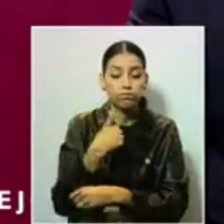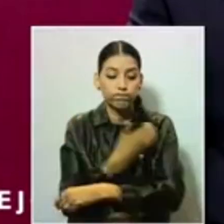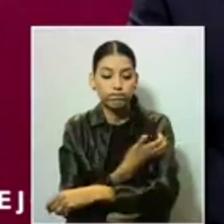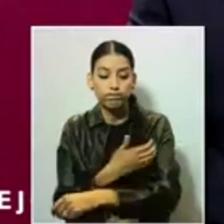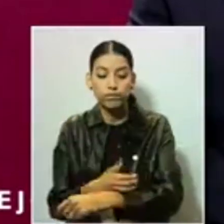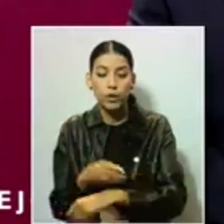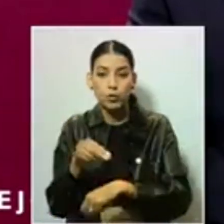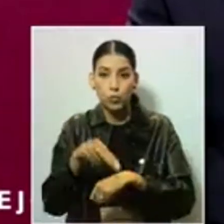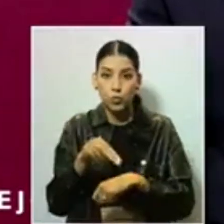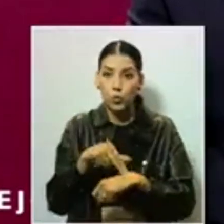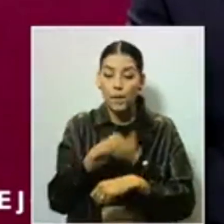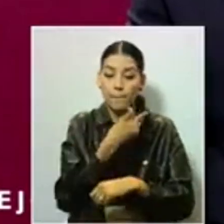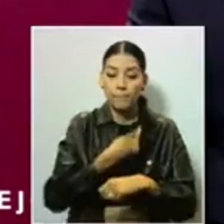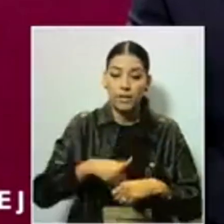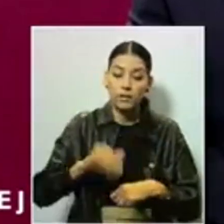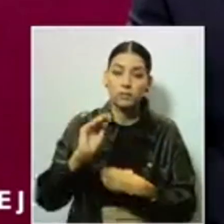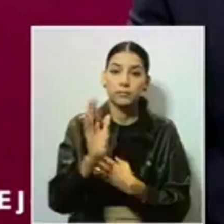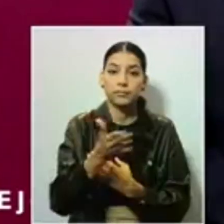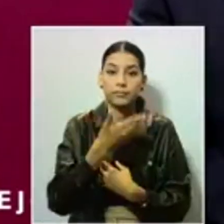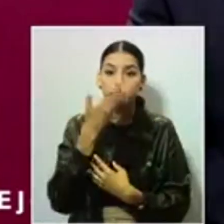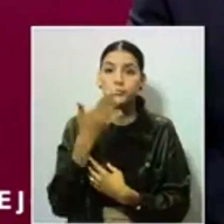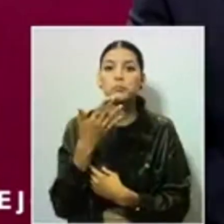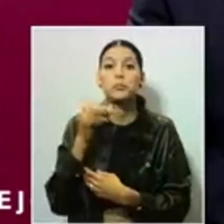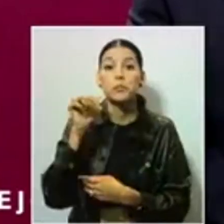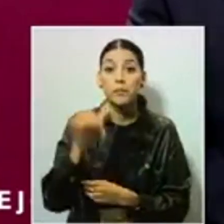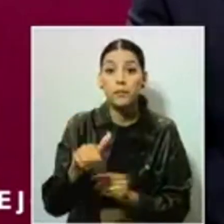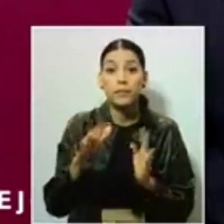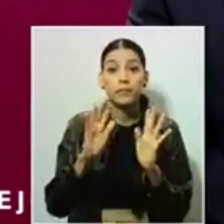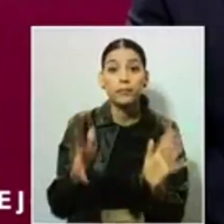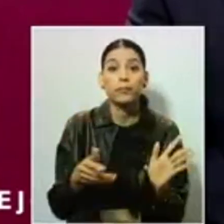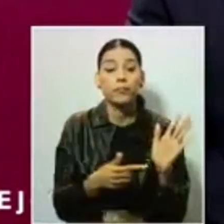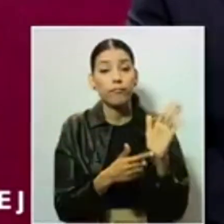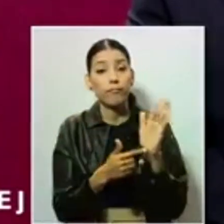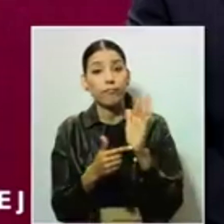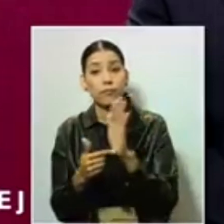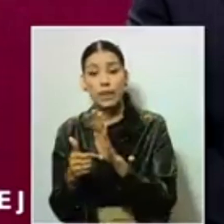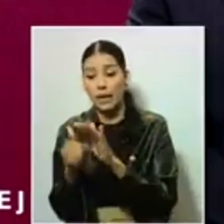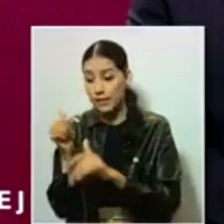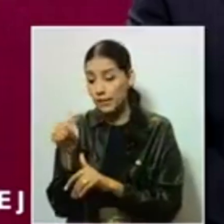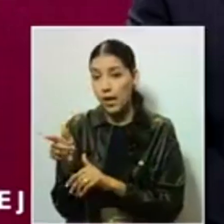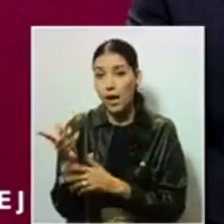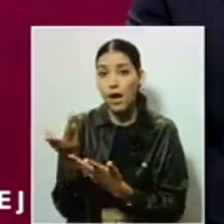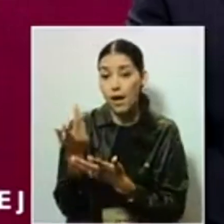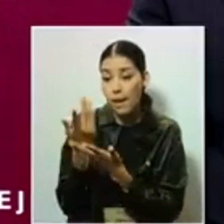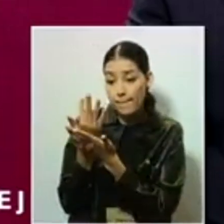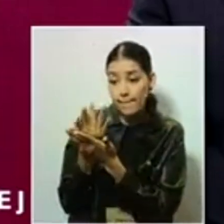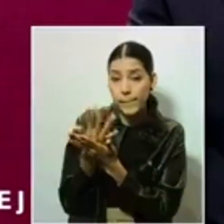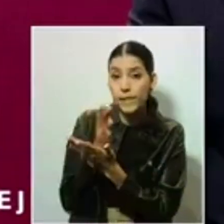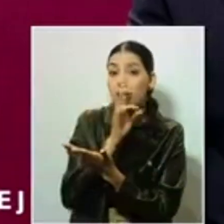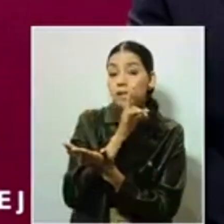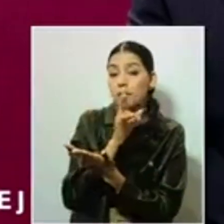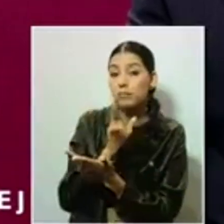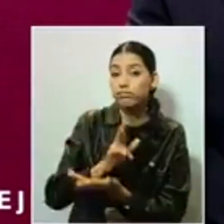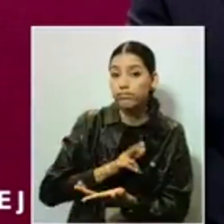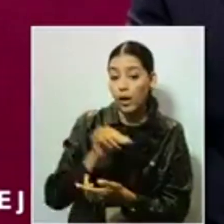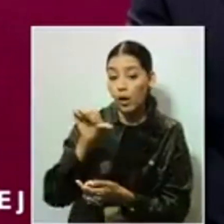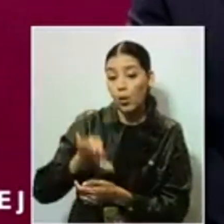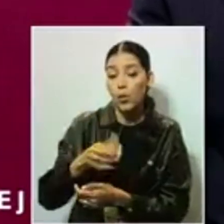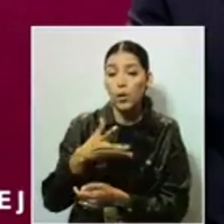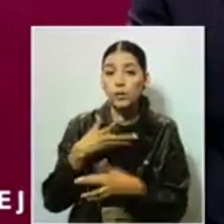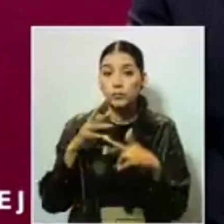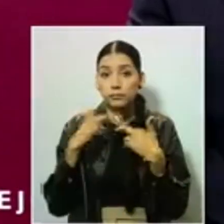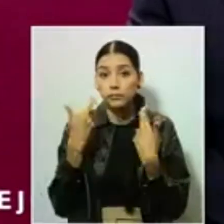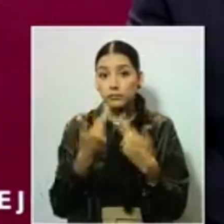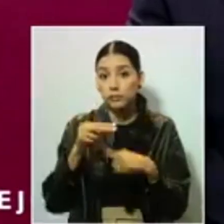República Claudia sham y aquí ya se presentó estamos en espera de la respuesta y hoy tenemos reunión con la doctora